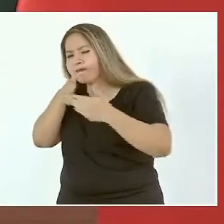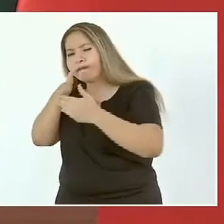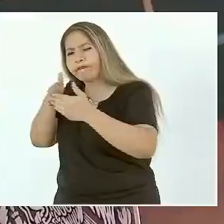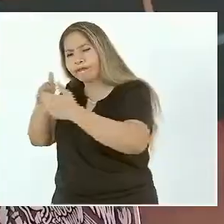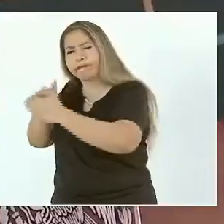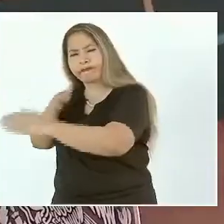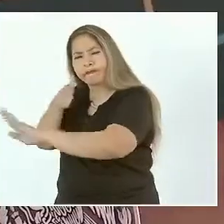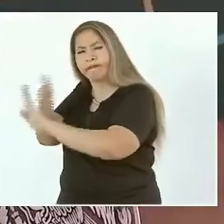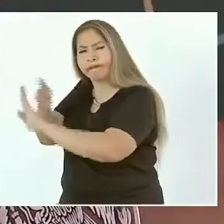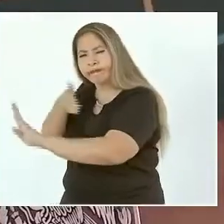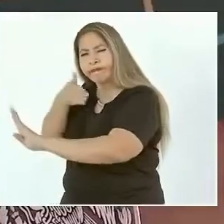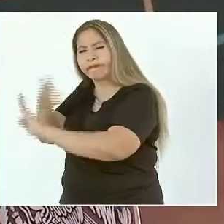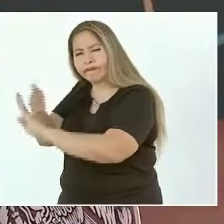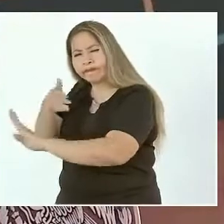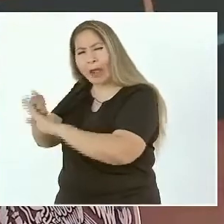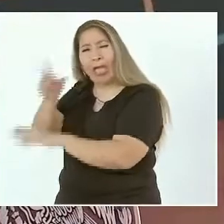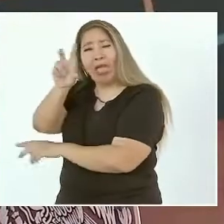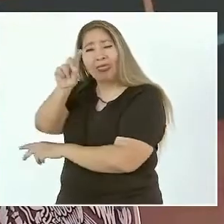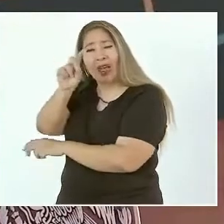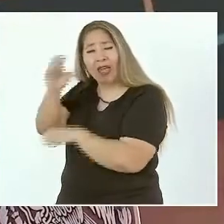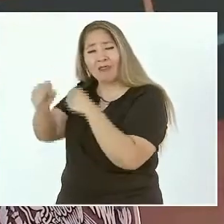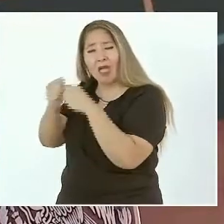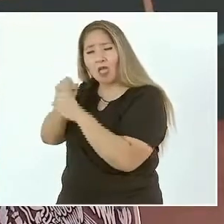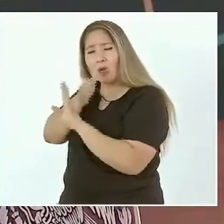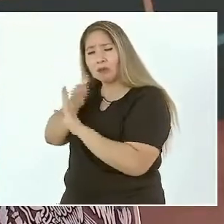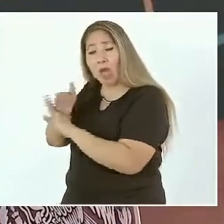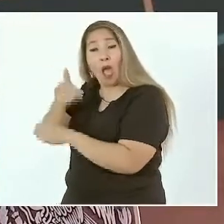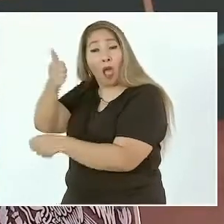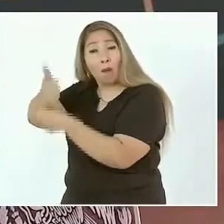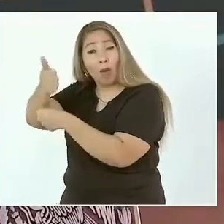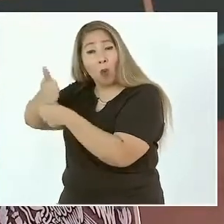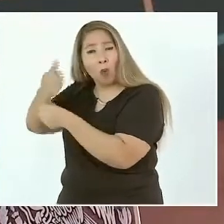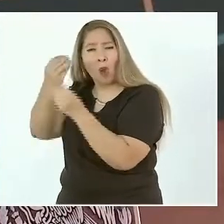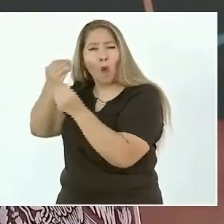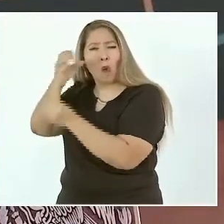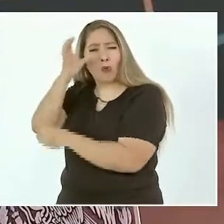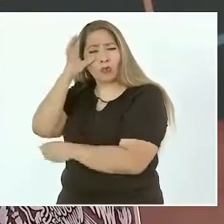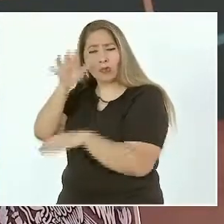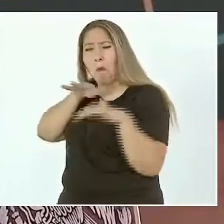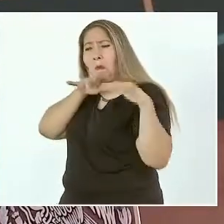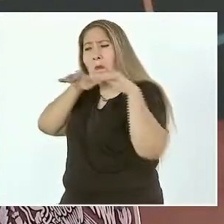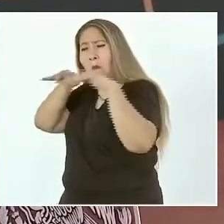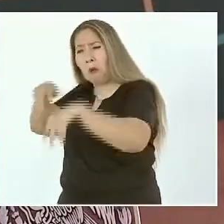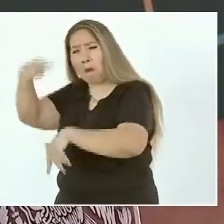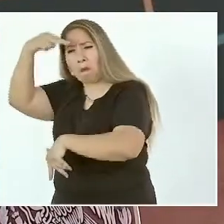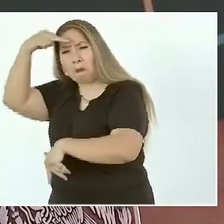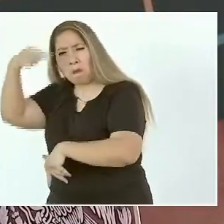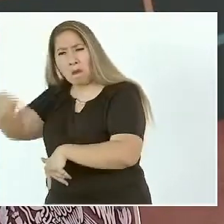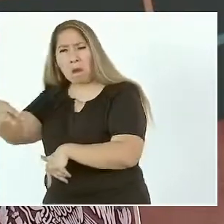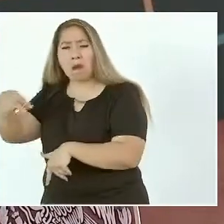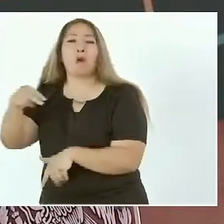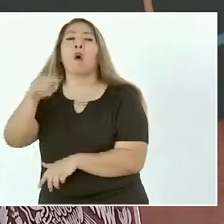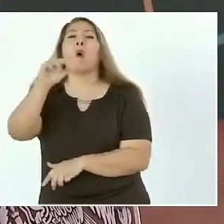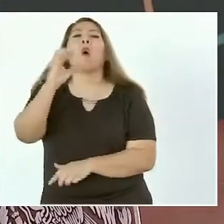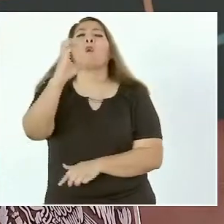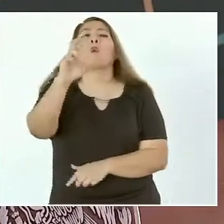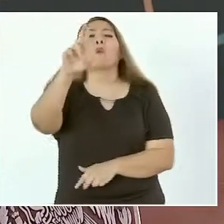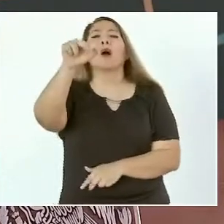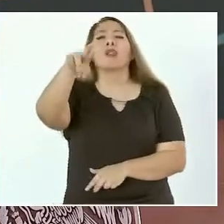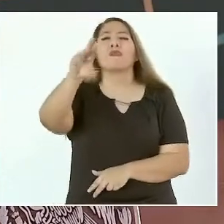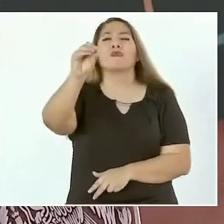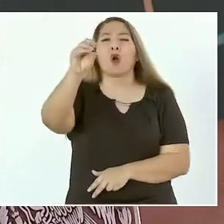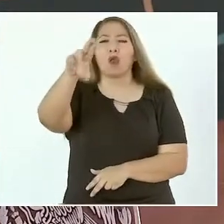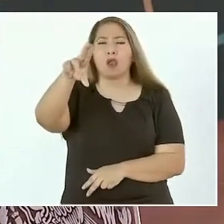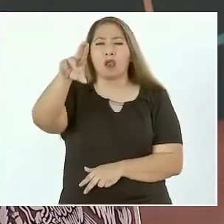antichinas ocurridas durante más de 3 décadas. Mi abuelo, como muchos chinos, llegó a México proveniente de la provincia de Guangdong, en el